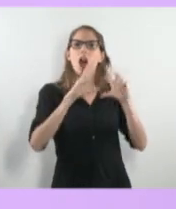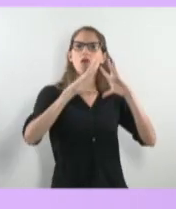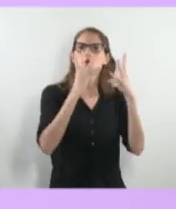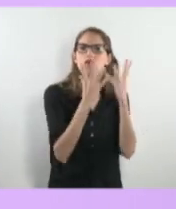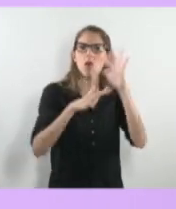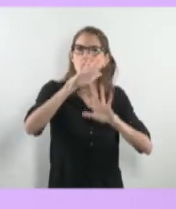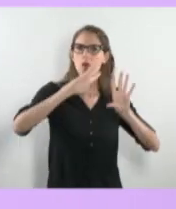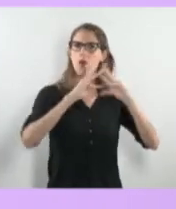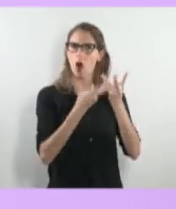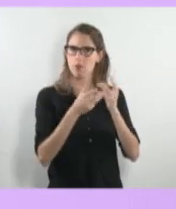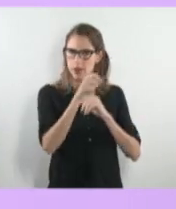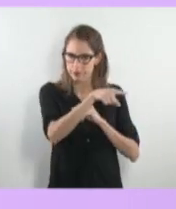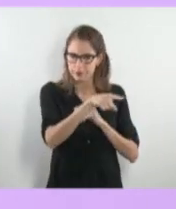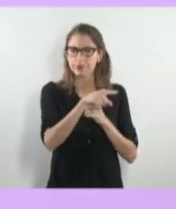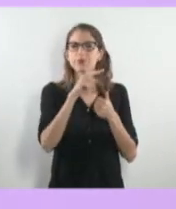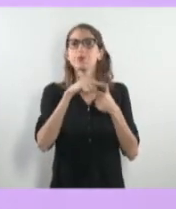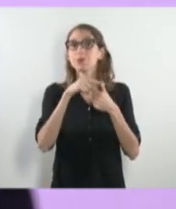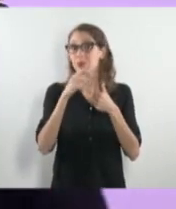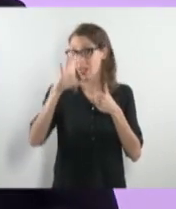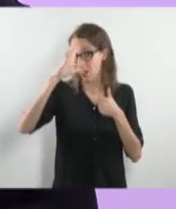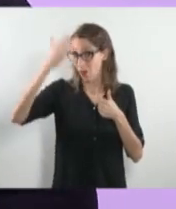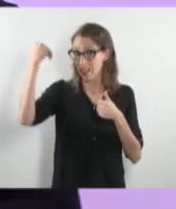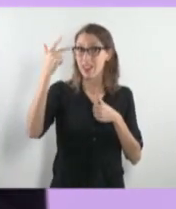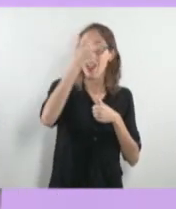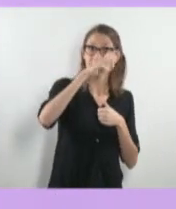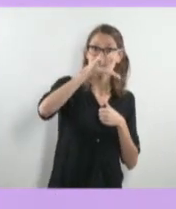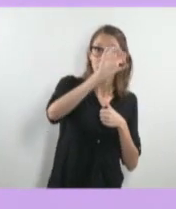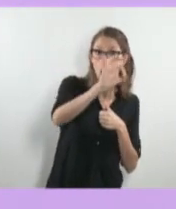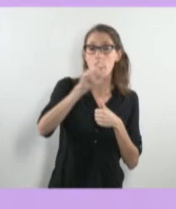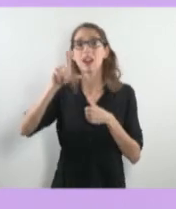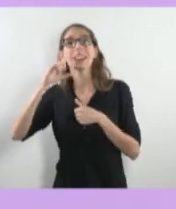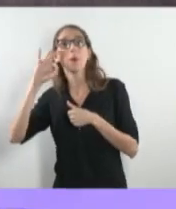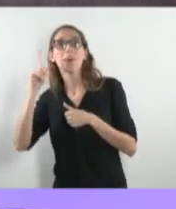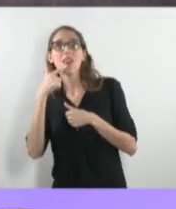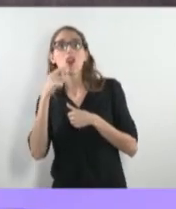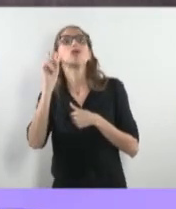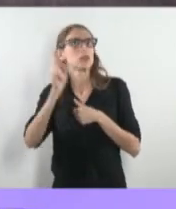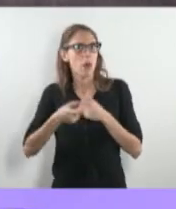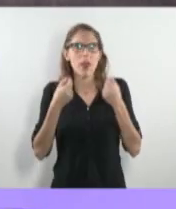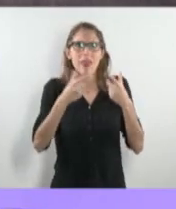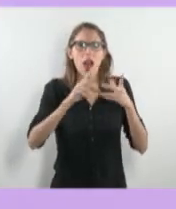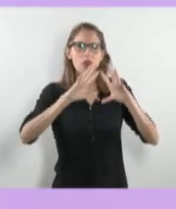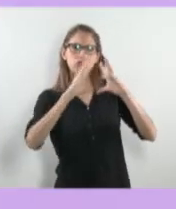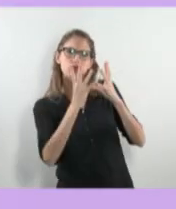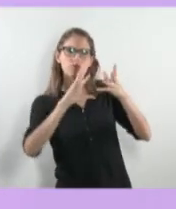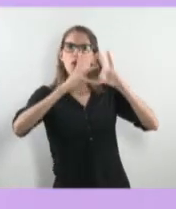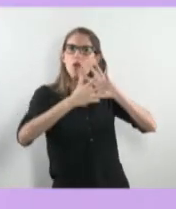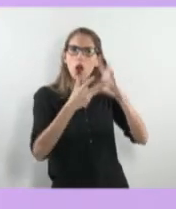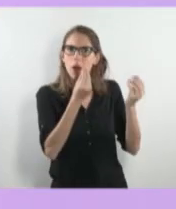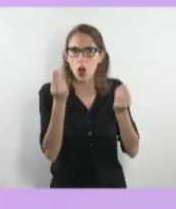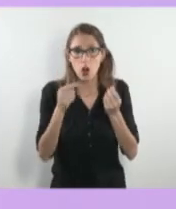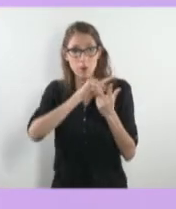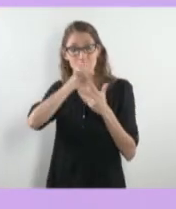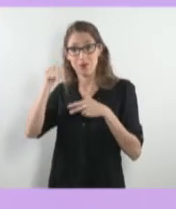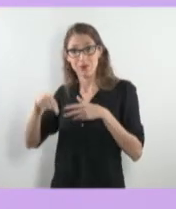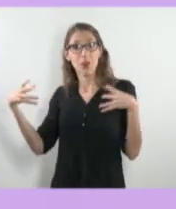Función estructural. Sí, habíamos visto en los hidratos de carbono y en los lípidos que también cumplían funciones estructurales. Bueno, las proteínas también van a cumplir esta